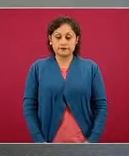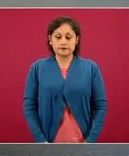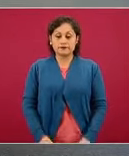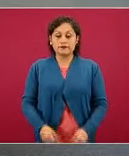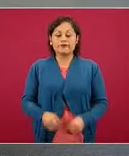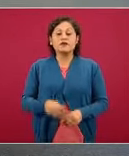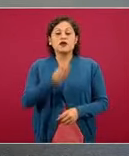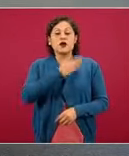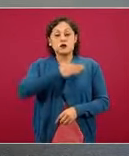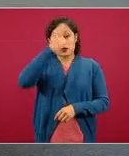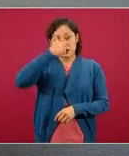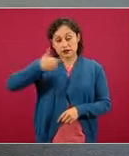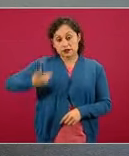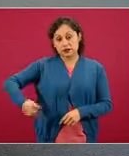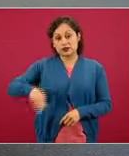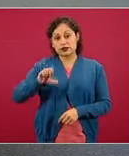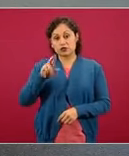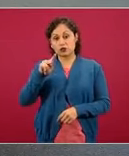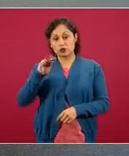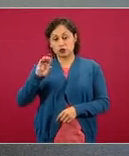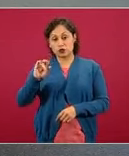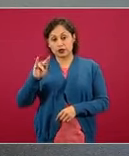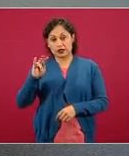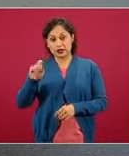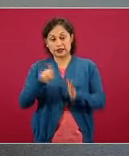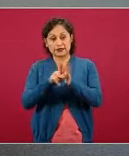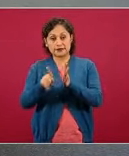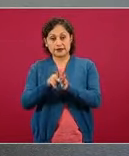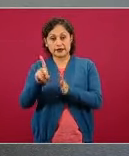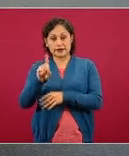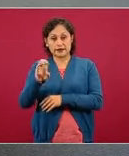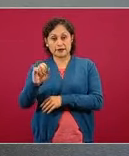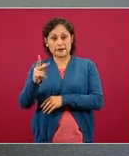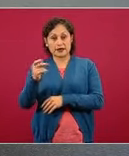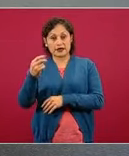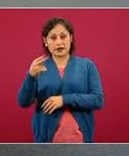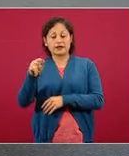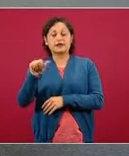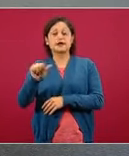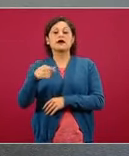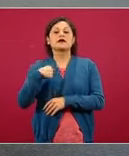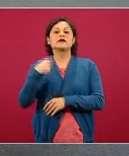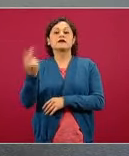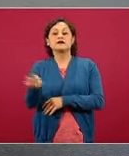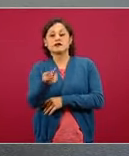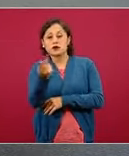Buenas noches, Arturo Contreras de Pie de Página. Una duda técnica sobre las comorbilidades.